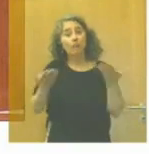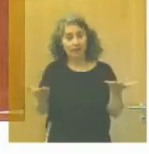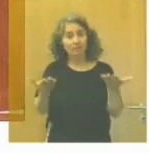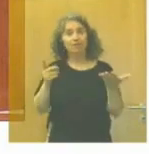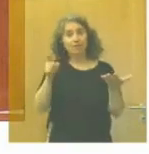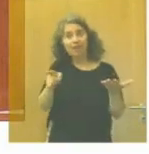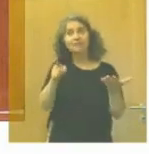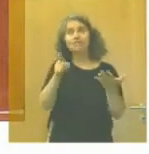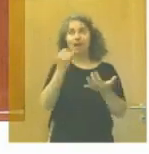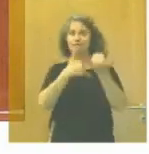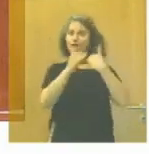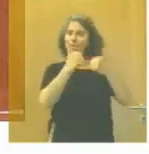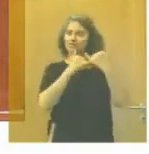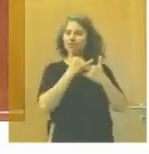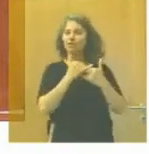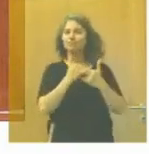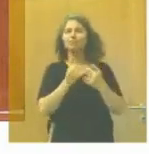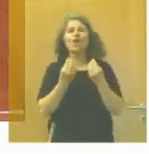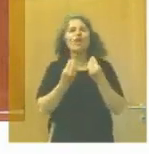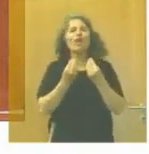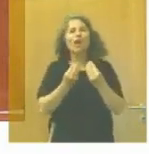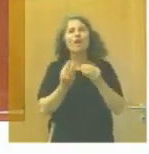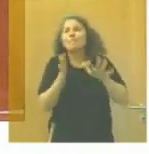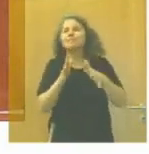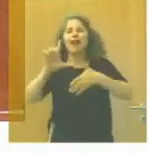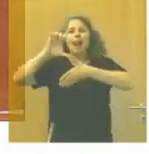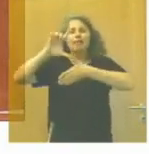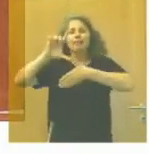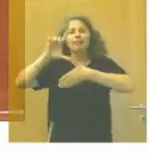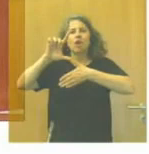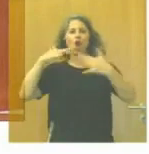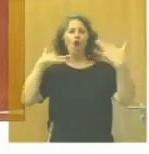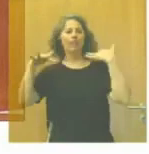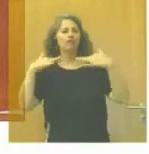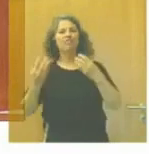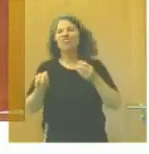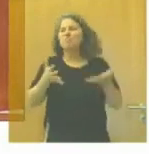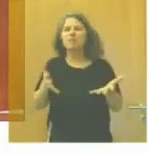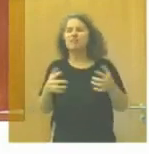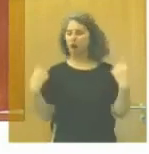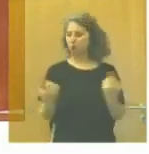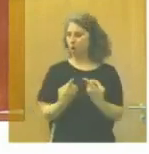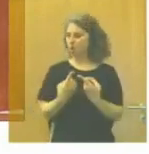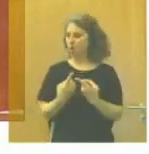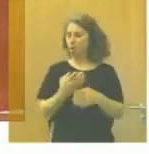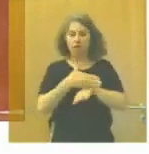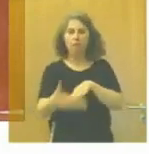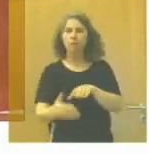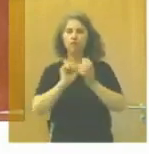OPS. ¿Qué pasa en Latinoamérica con las adolescencias? ¿Qué nos está pasando en el